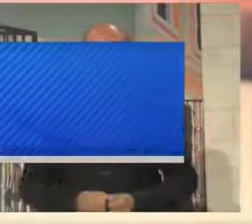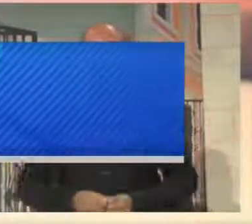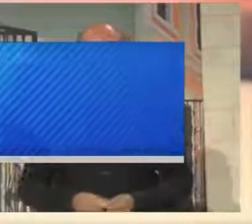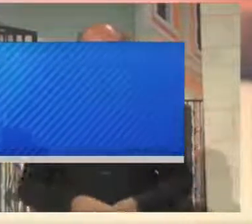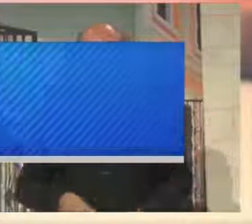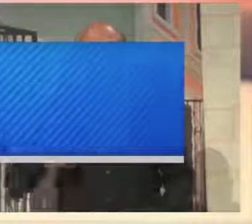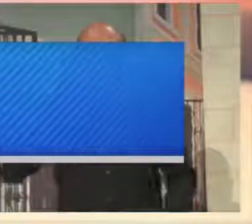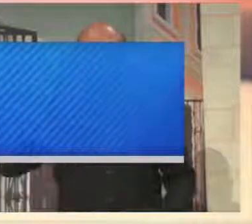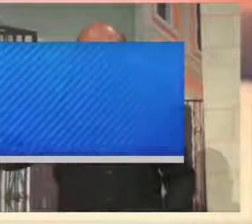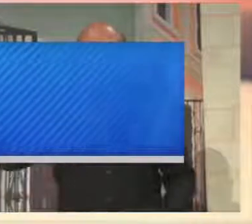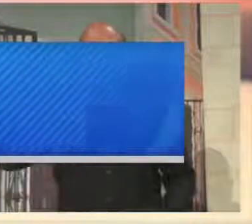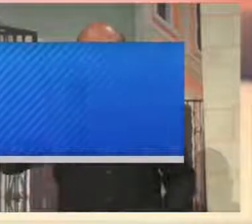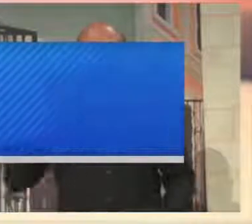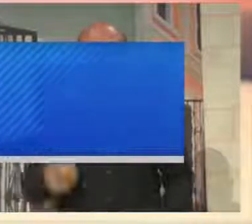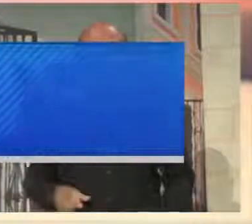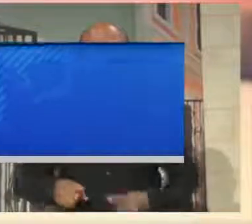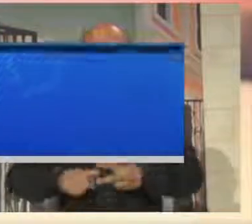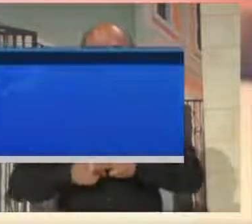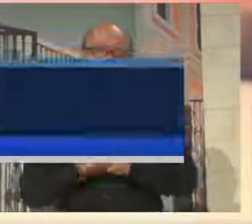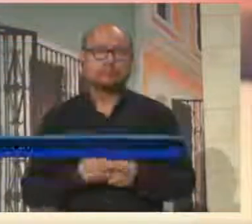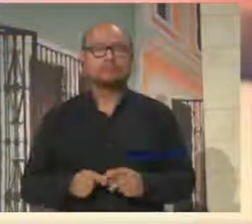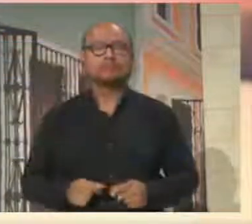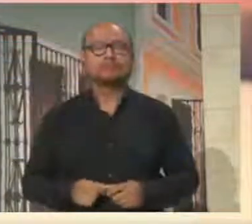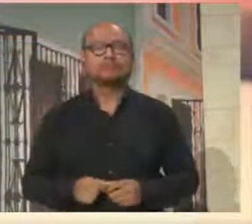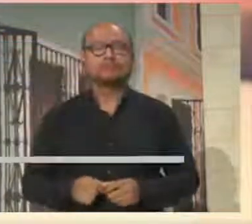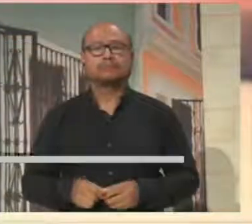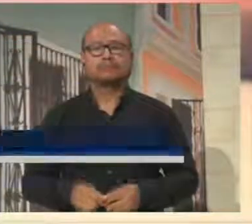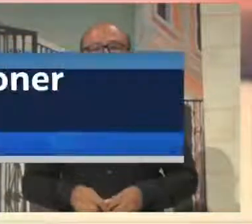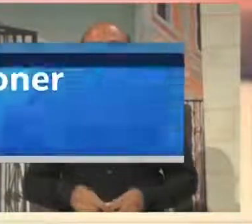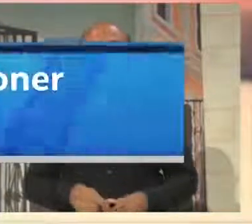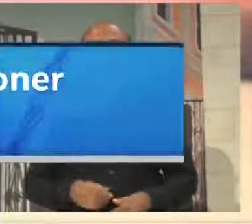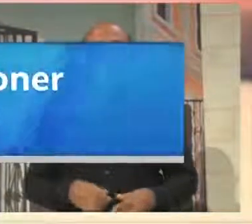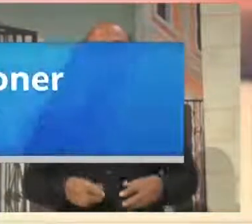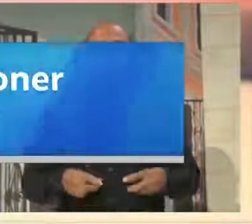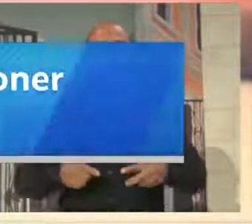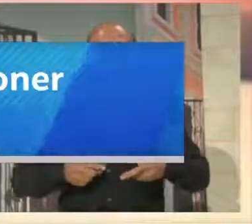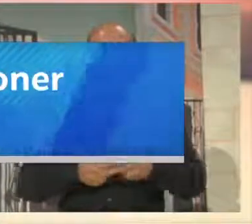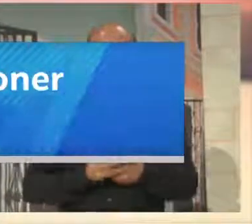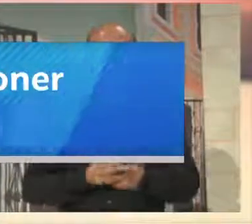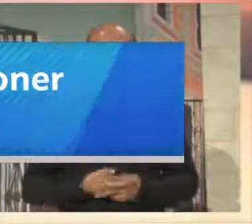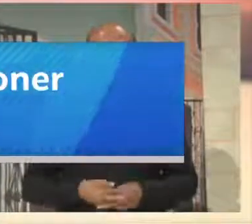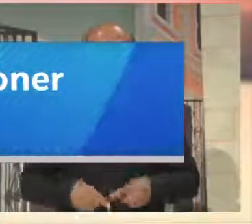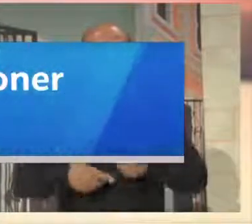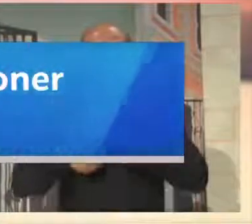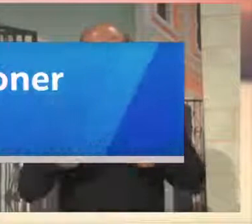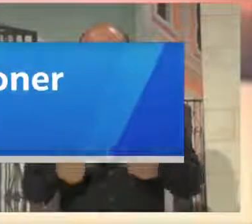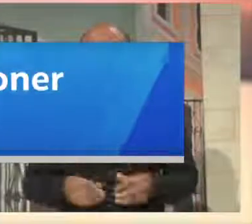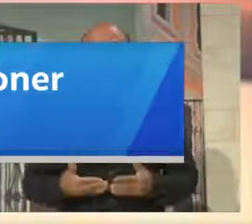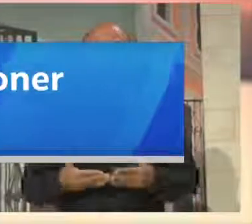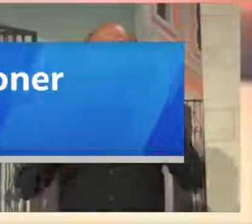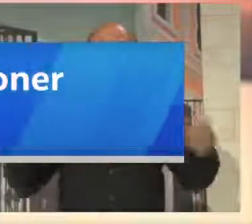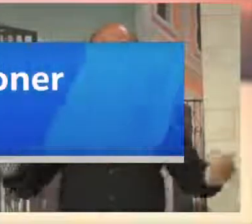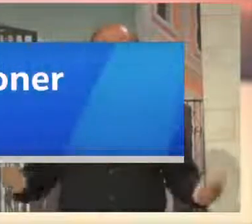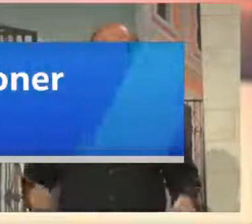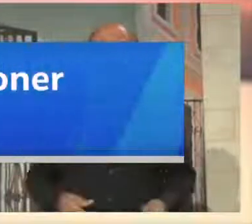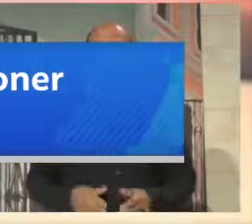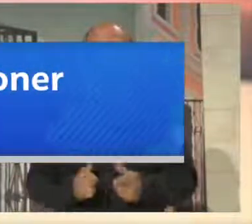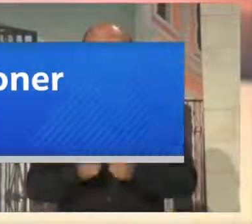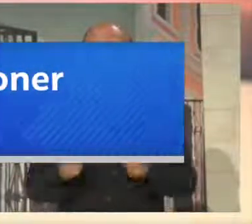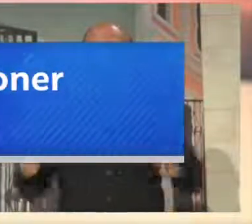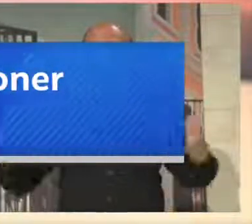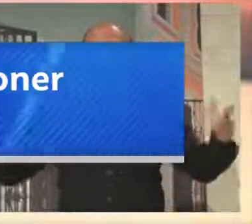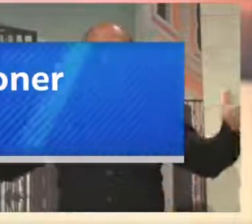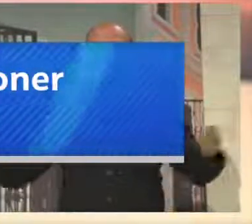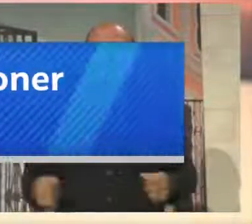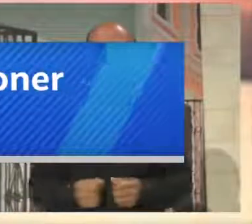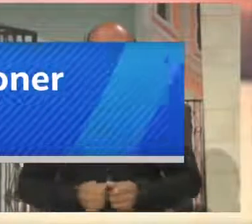iniciamos y el DIF que tenemos ahorita. Como comentas, atendemos a diferentes grupos vulnerables. En realidad, los 6 grupos vulnerables